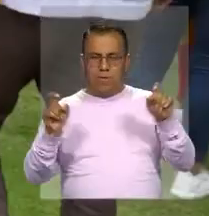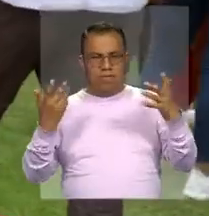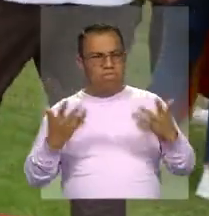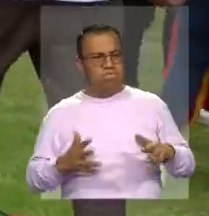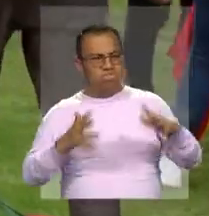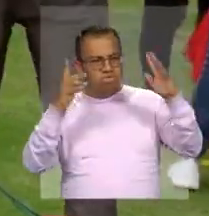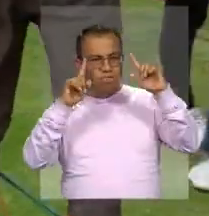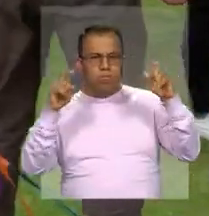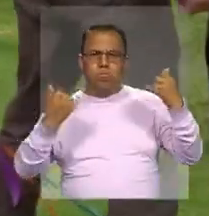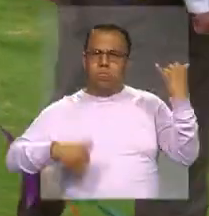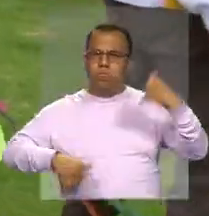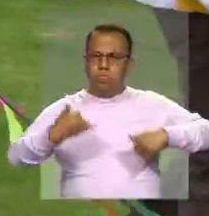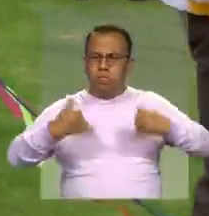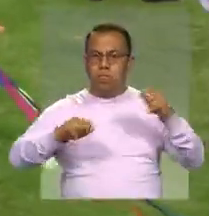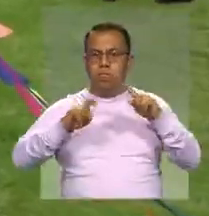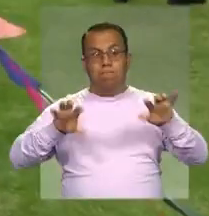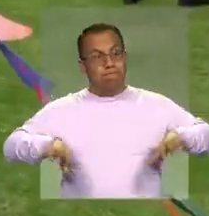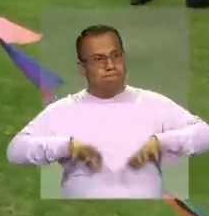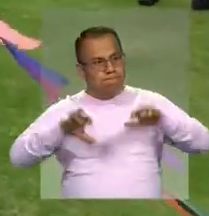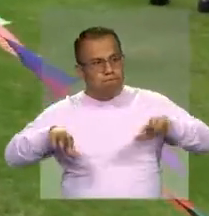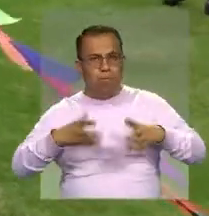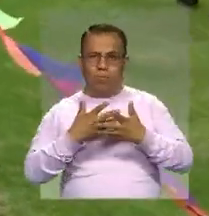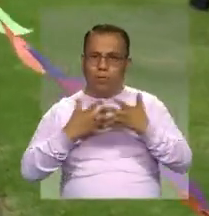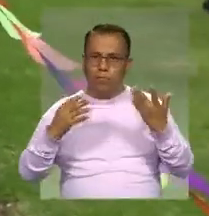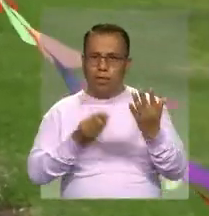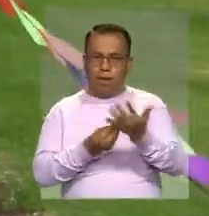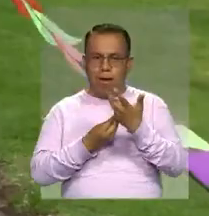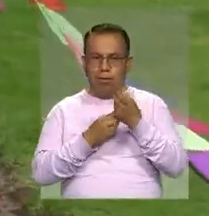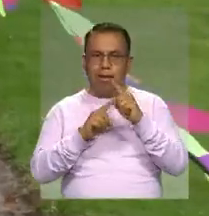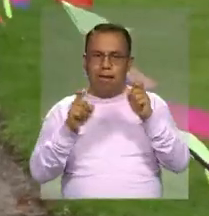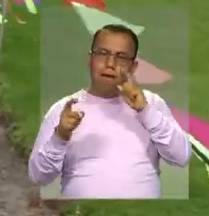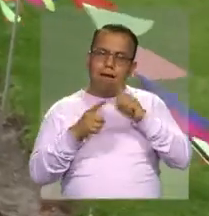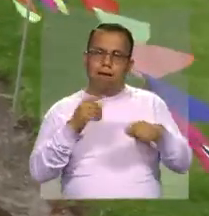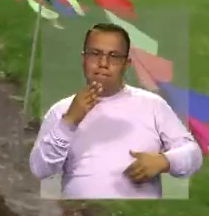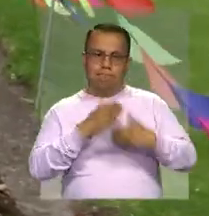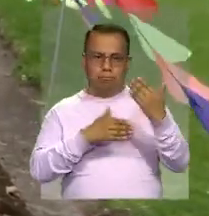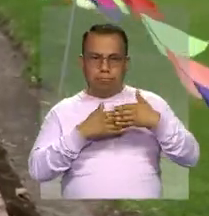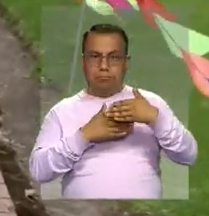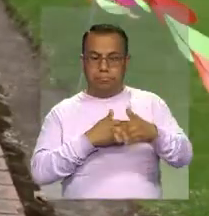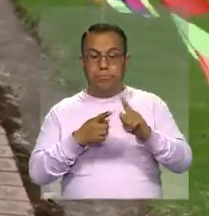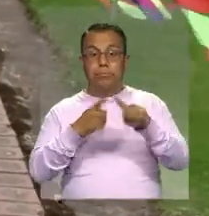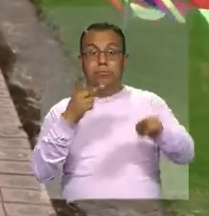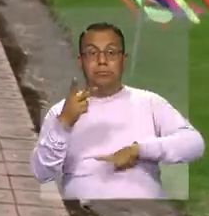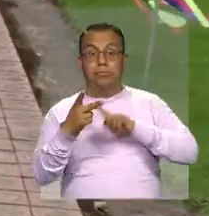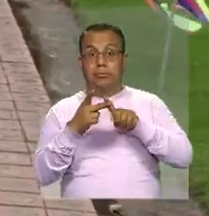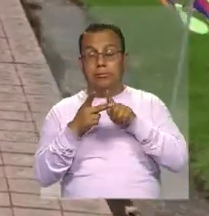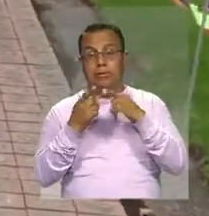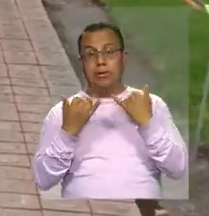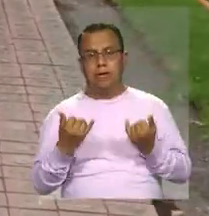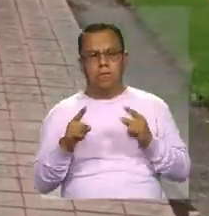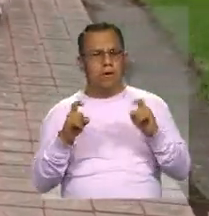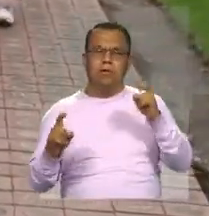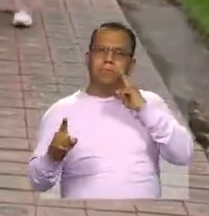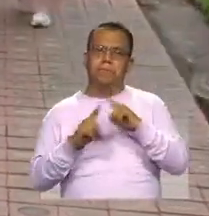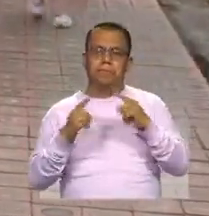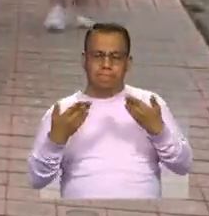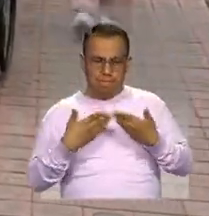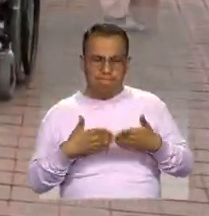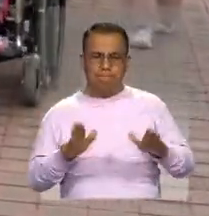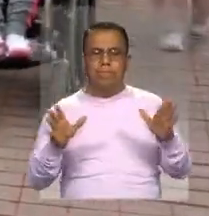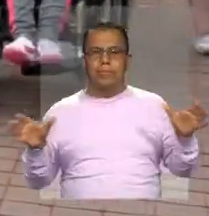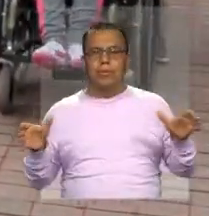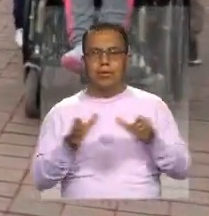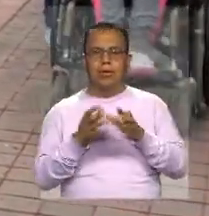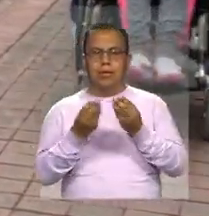celebrando a través del juego, a través de las actividades, a través del arte, este lanzamiento de la política. Y lo segundo es que tenemos la apertura